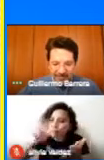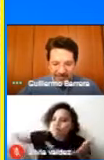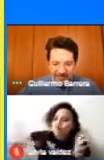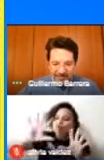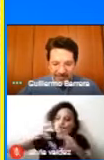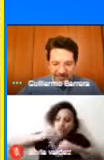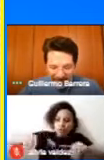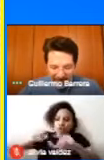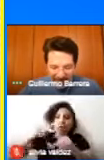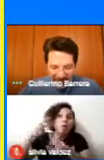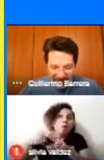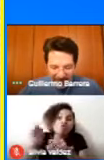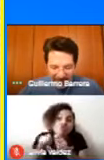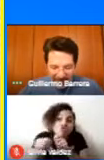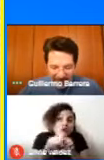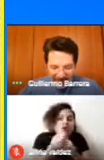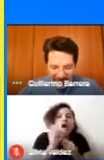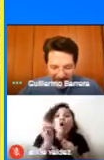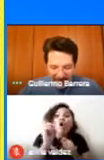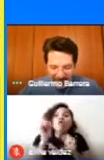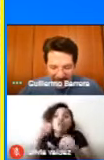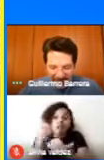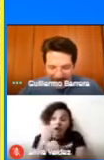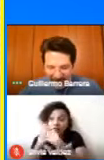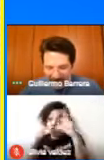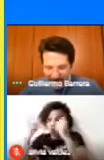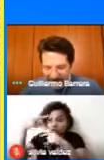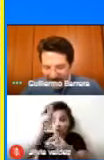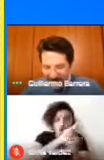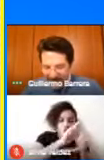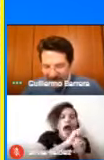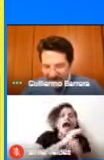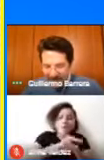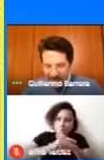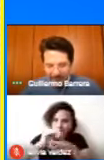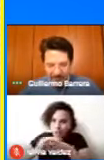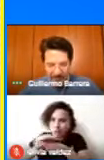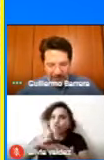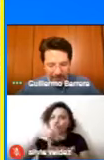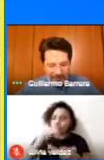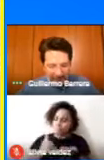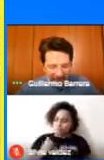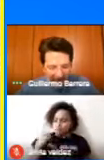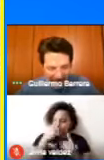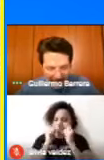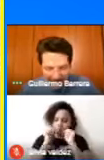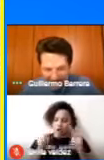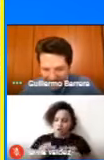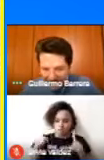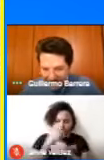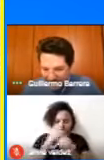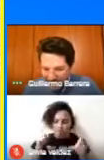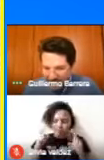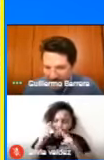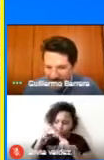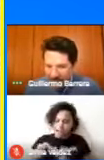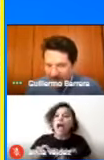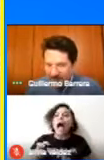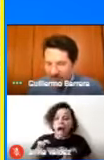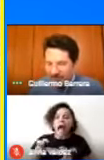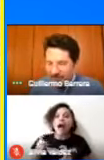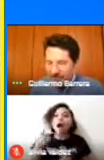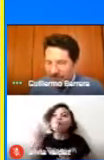territorio próximo. Y si trabajamos turismo local, los invitamos a que se cuestionen o pregunten o indaguen si